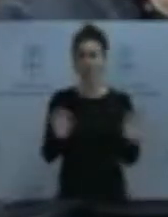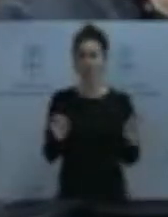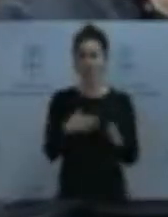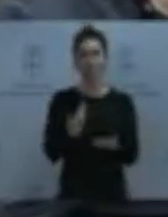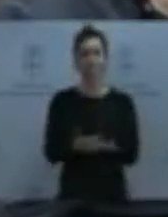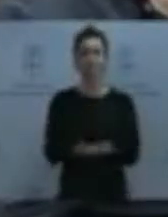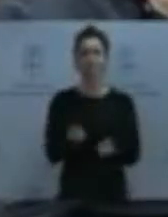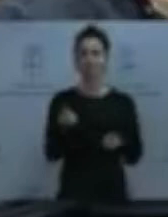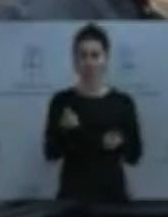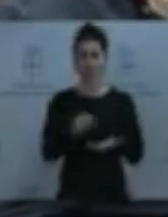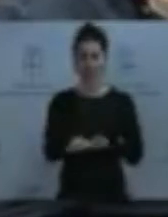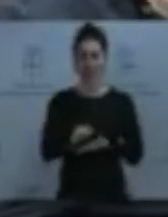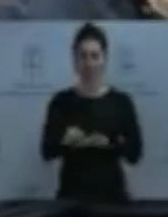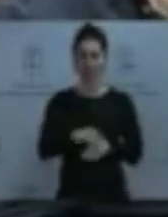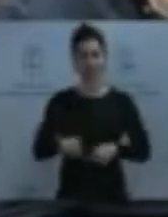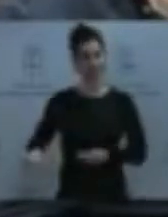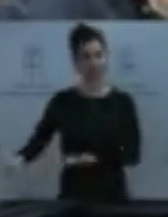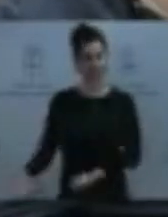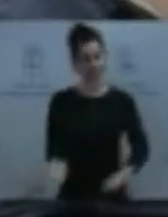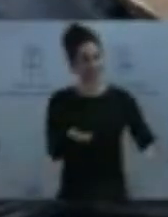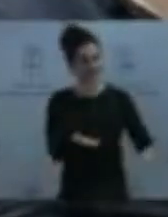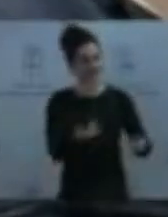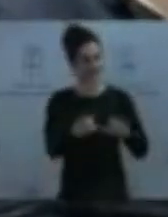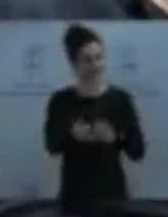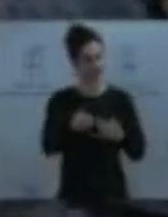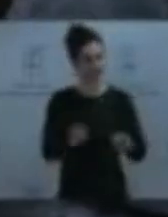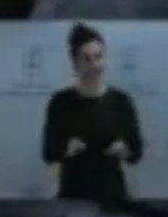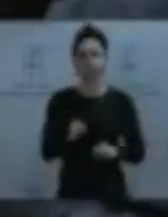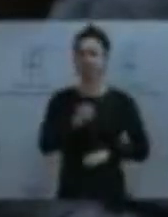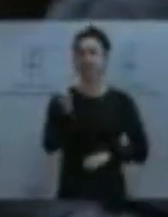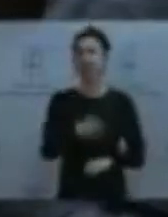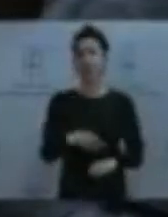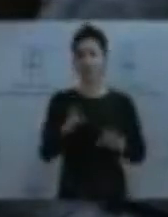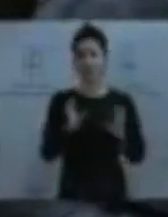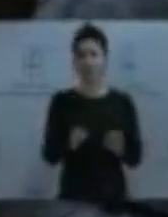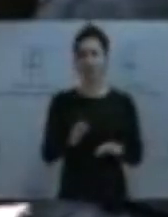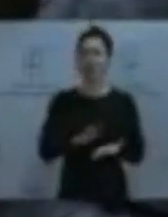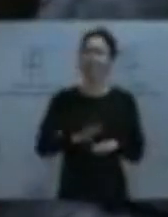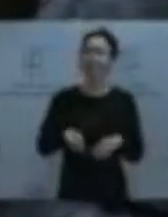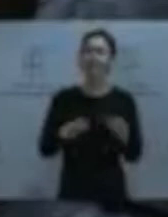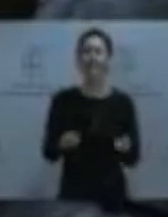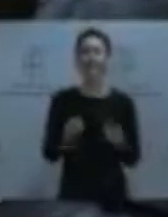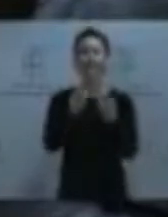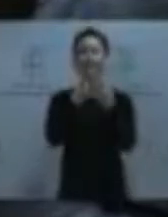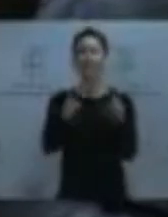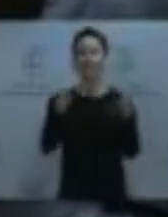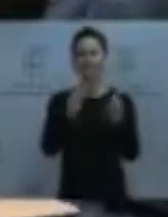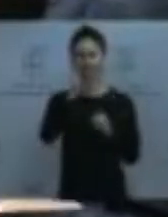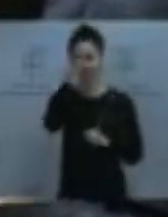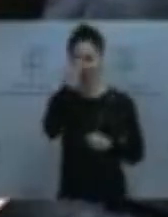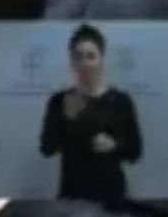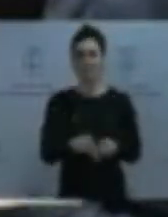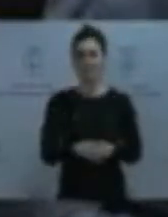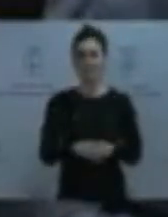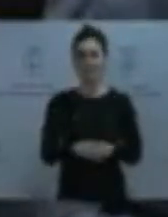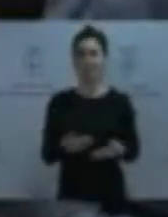a esta empresa, que se ahorraba así tener que modernizar su cabecera. Pues bien, Principado de Asturias, Hitpa, le ponen por